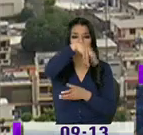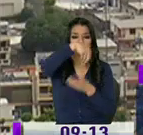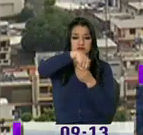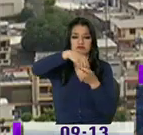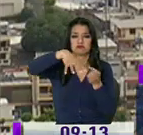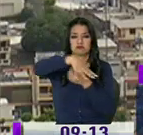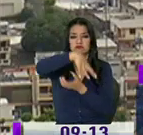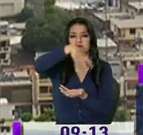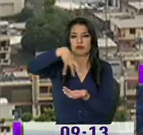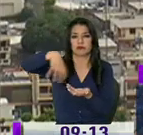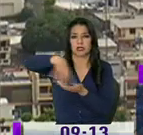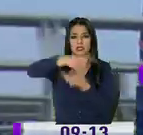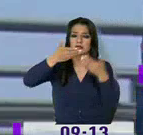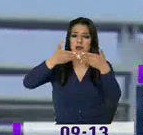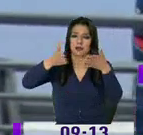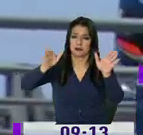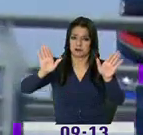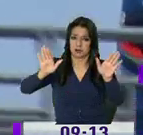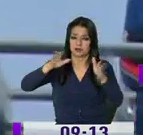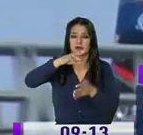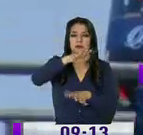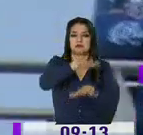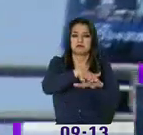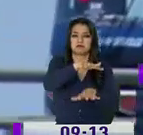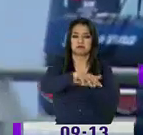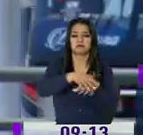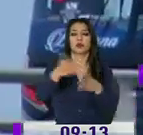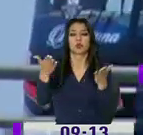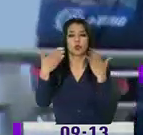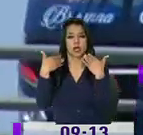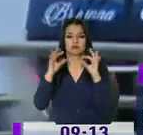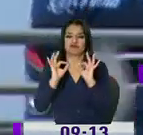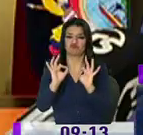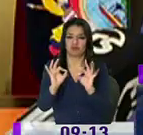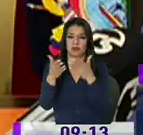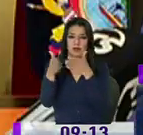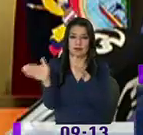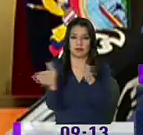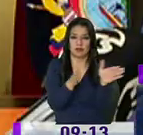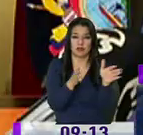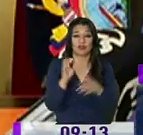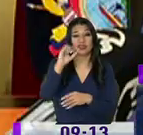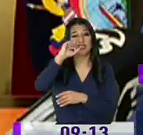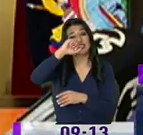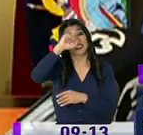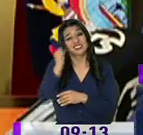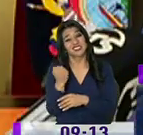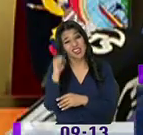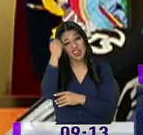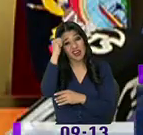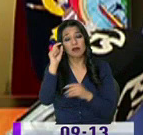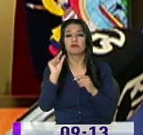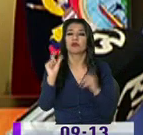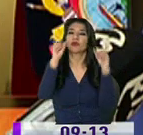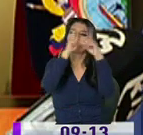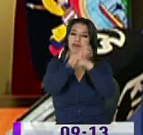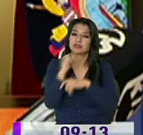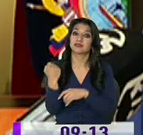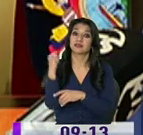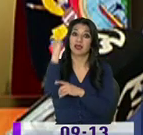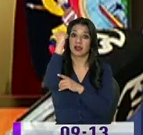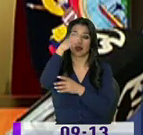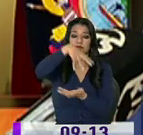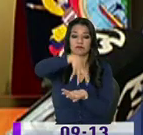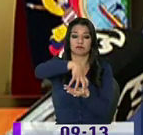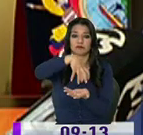provincias completamente habilitado. Machala, Guayaquil está habilitado. En la sierra tenemos complicaciones todavía en las